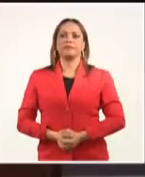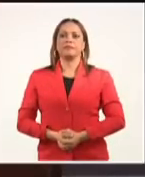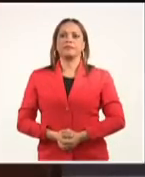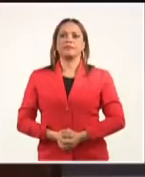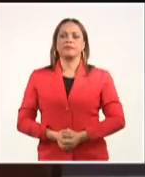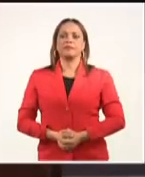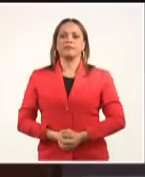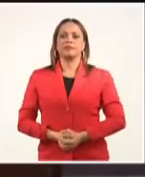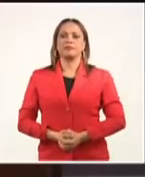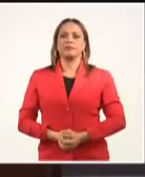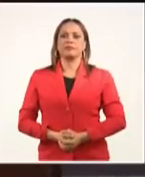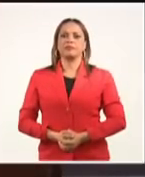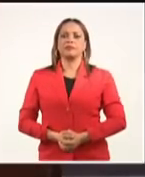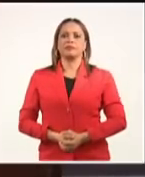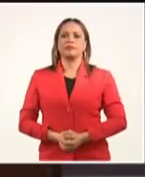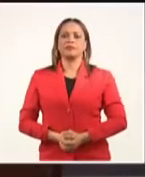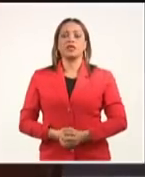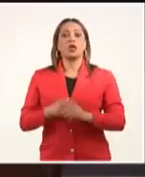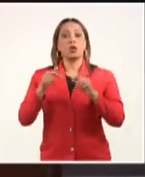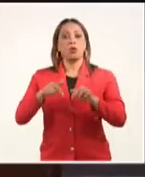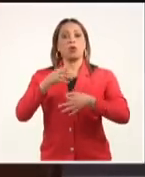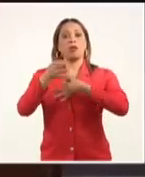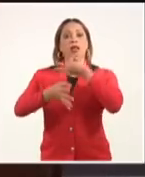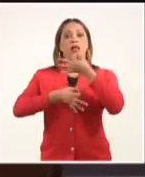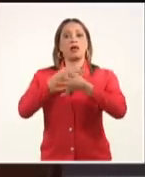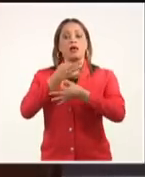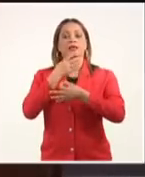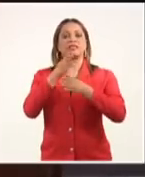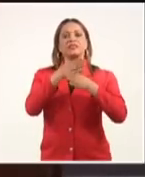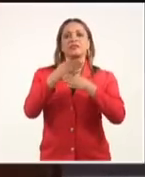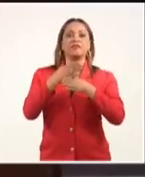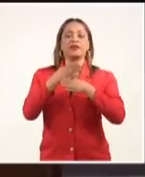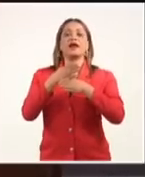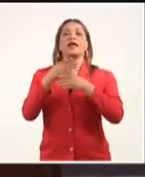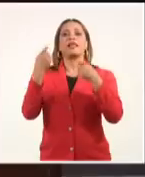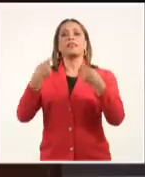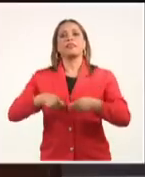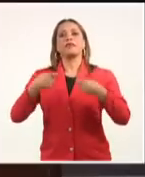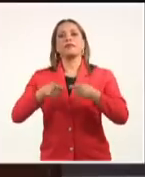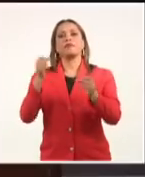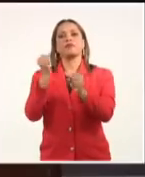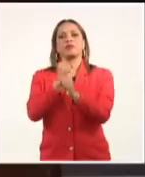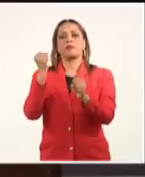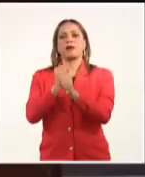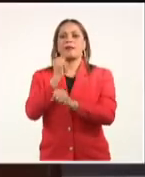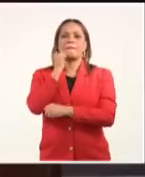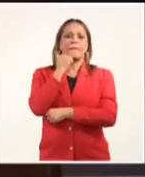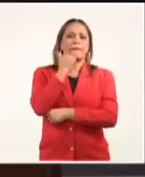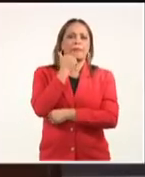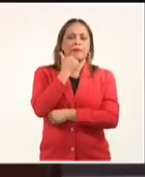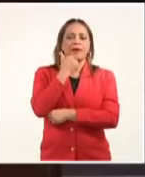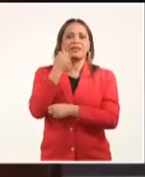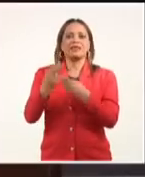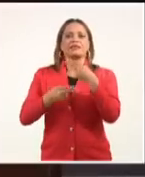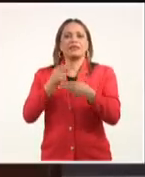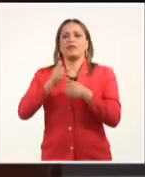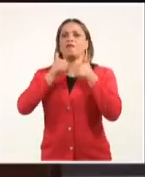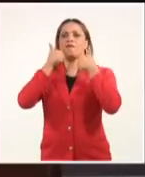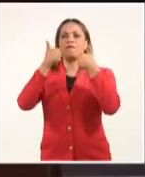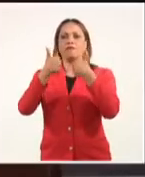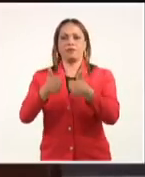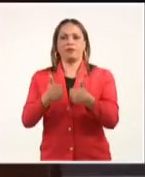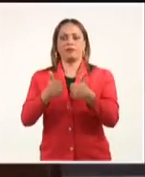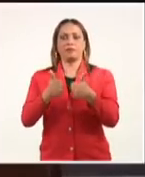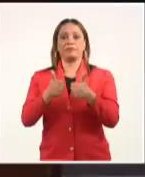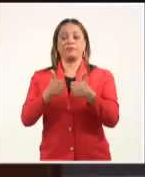Esto se traduce hoy en trabajar más y sobre todo hacerlo bien.